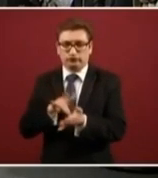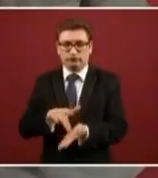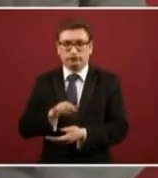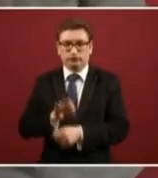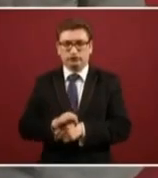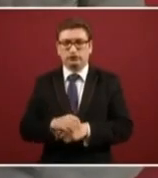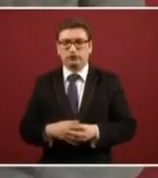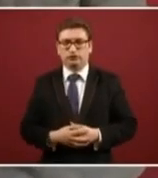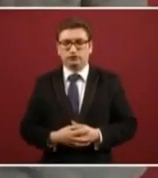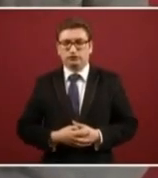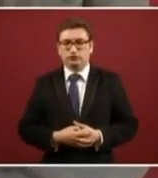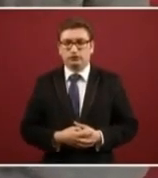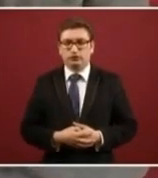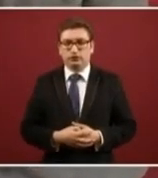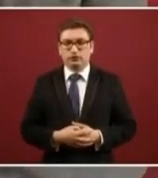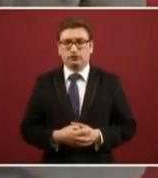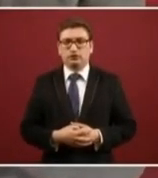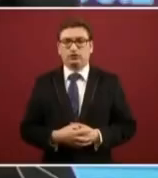o